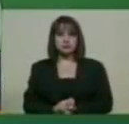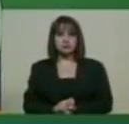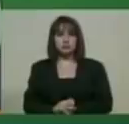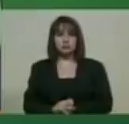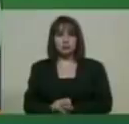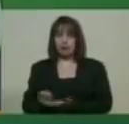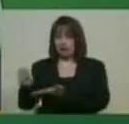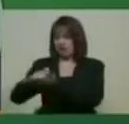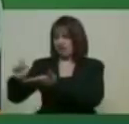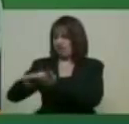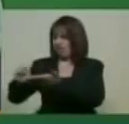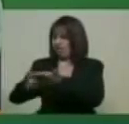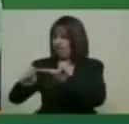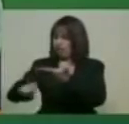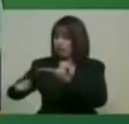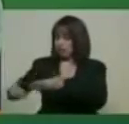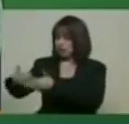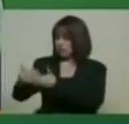imperio estadounidense,